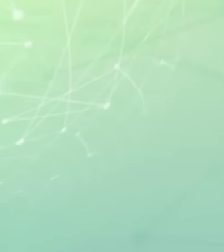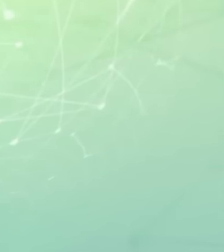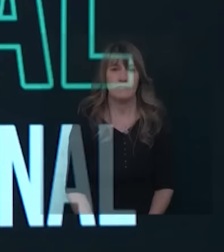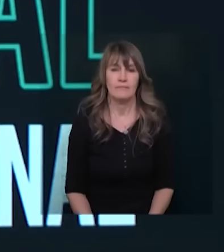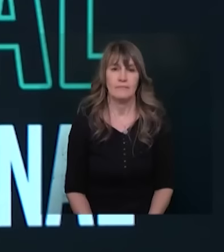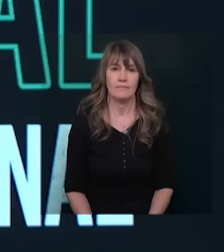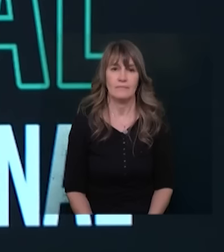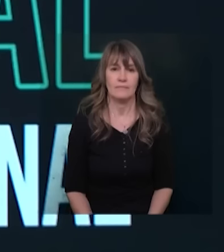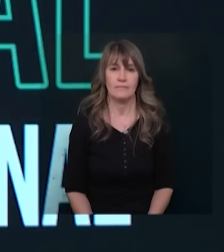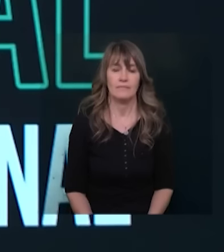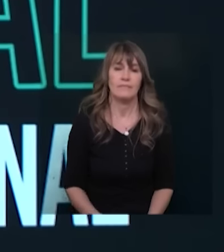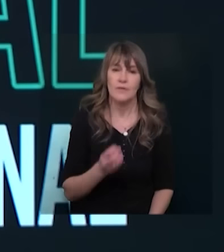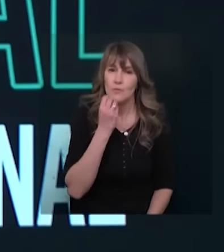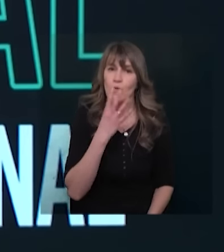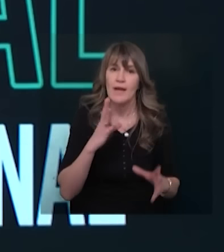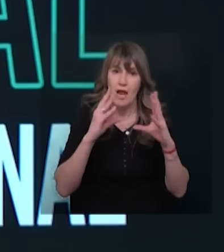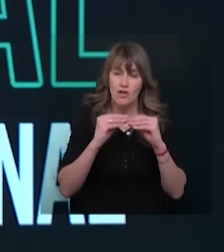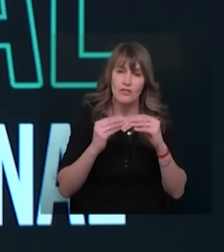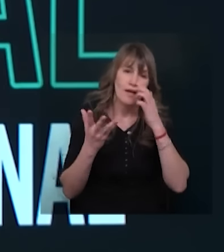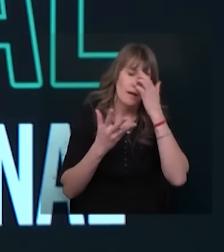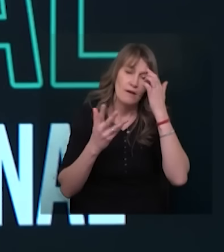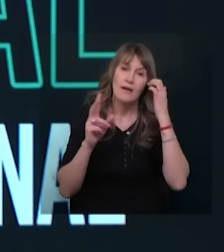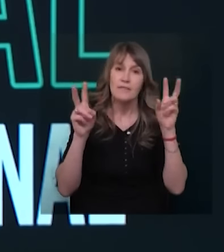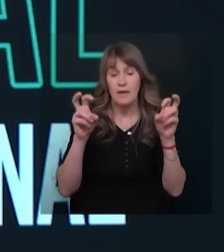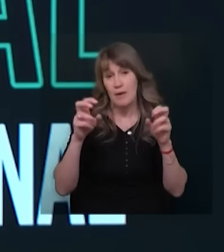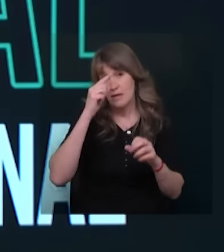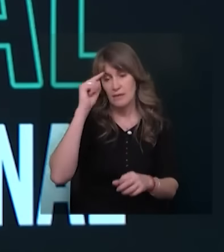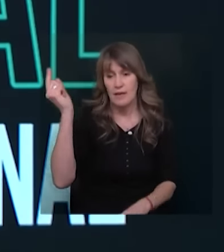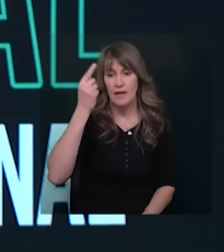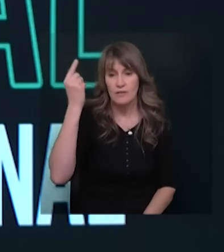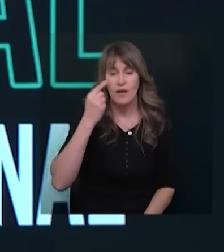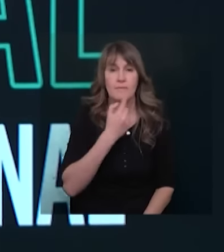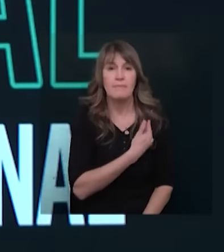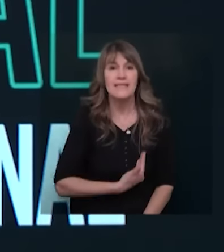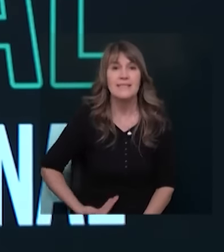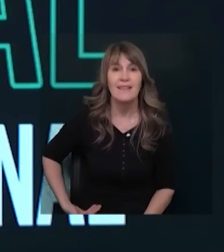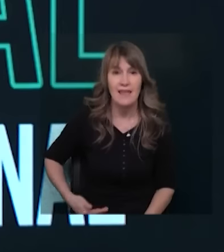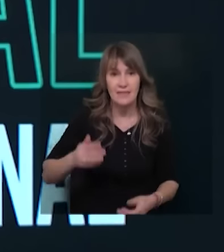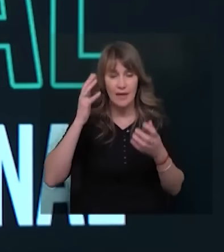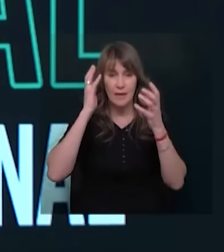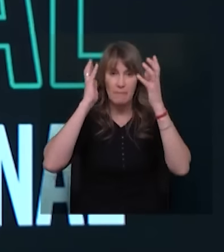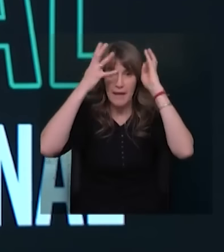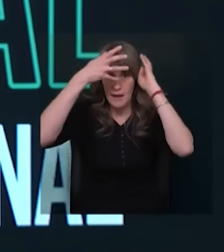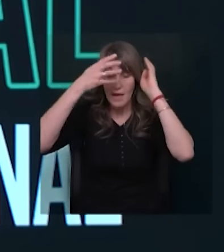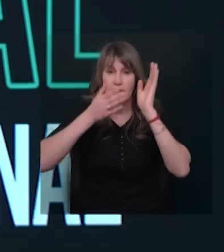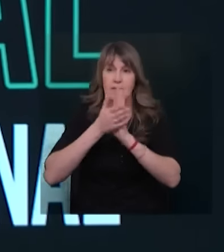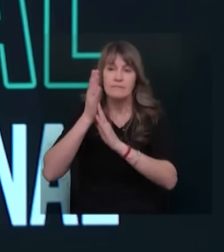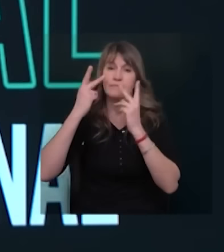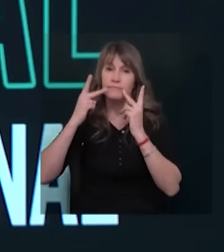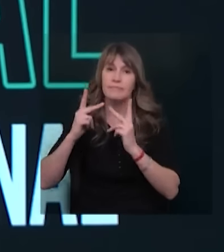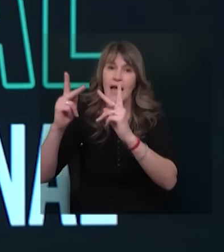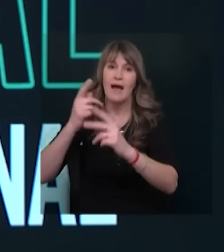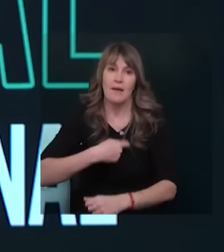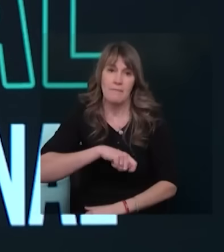historia Qué tal Buenas noches abrimos el capítulo internacional el presidente argentino Javier milei se apresta a viajar a España